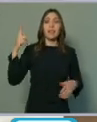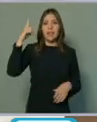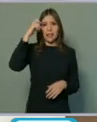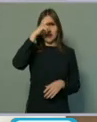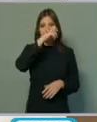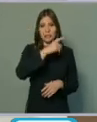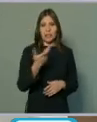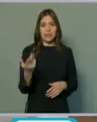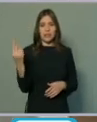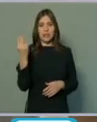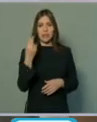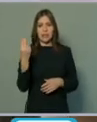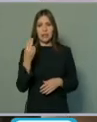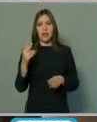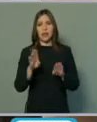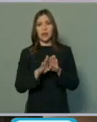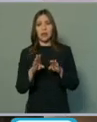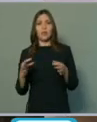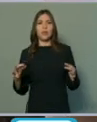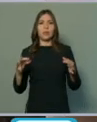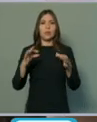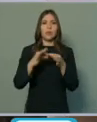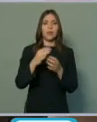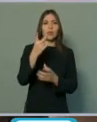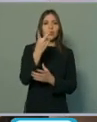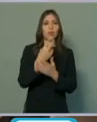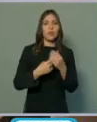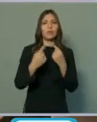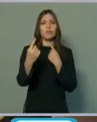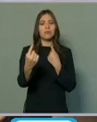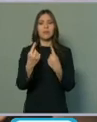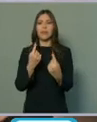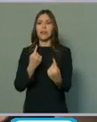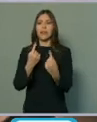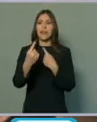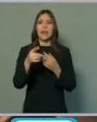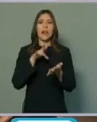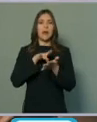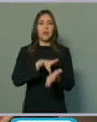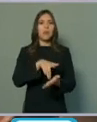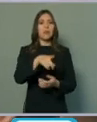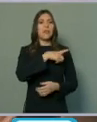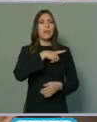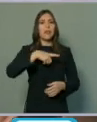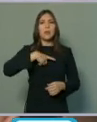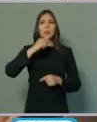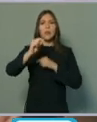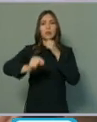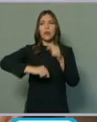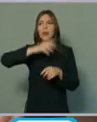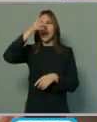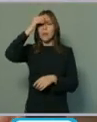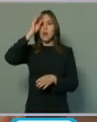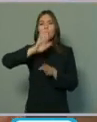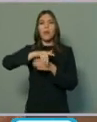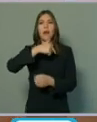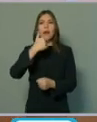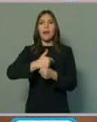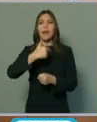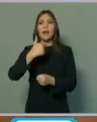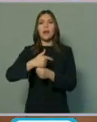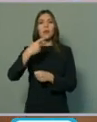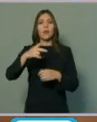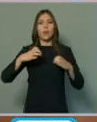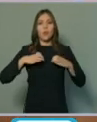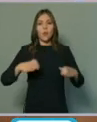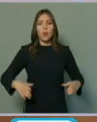Claro. Entonces diríamos que el trabajo va de ida y de regreso. Una parte fundamental es que tú aprendas a descubrir tus propias zonas erógenas